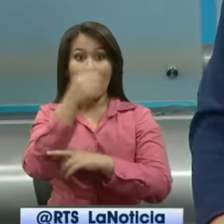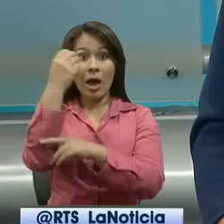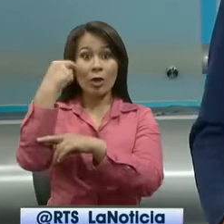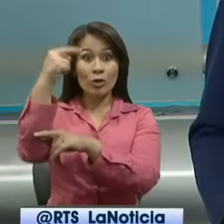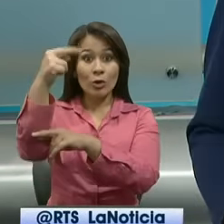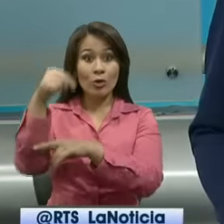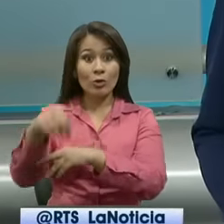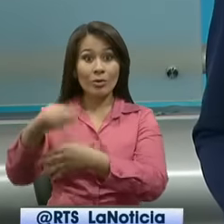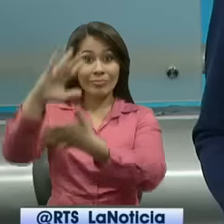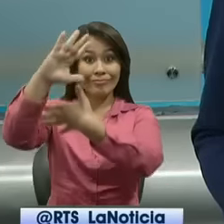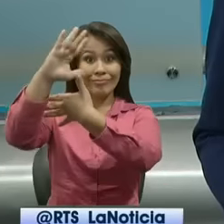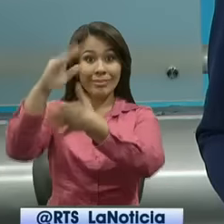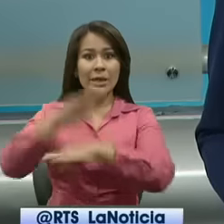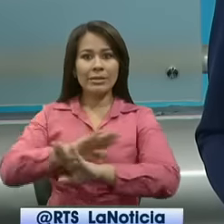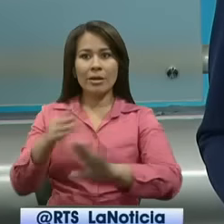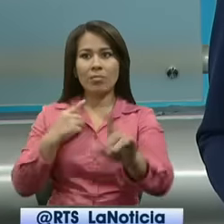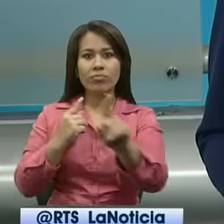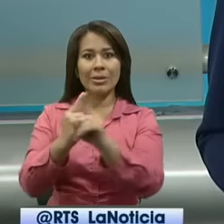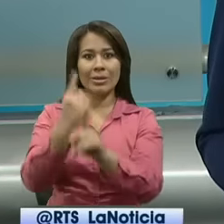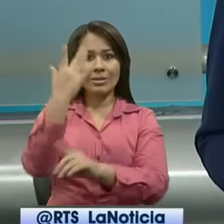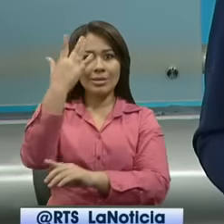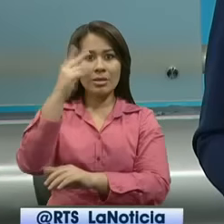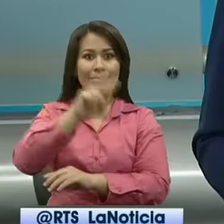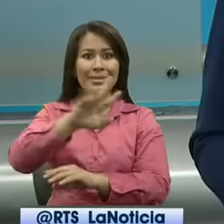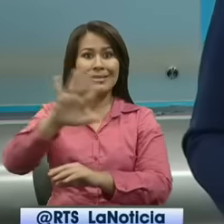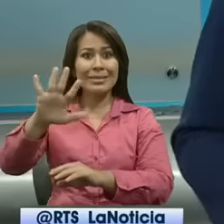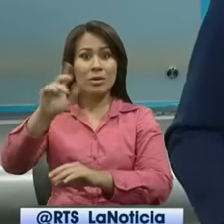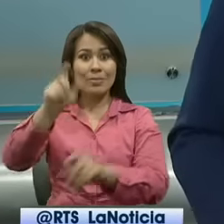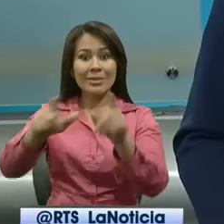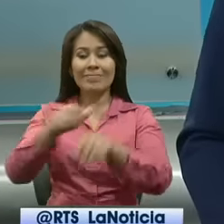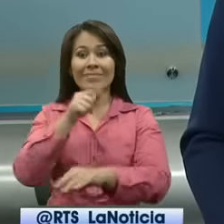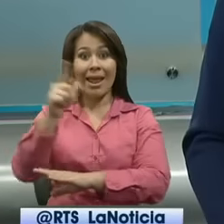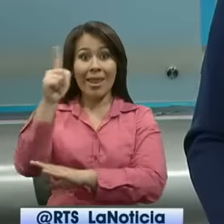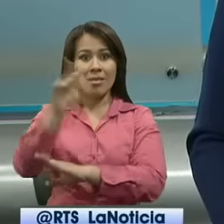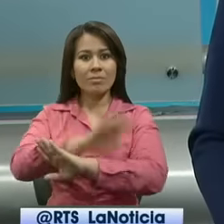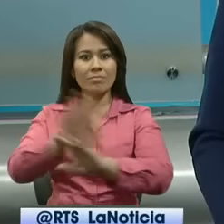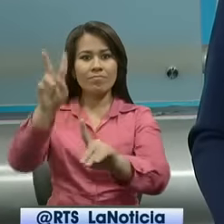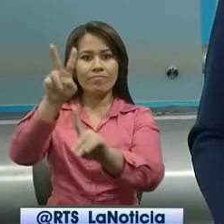25 personas detenidas, entre ellas el supuesto cabecilla de la banda.